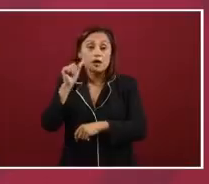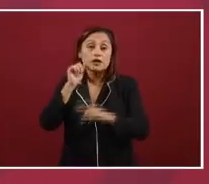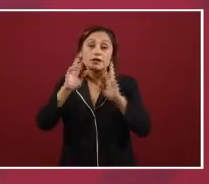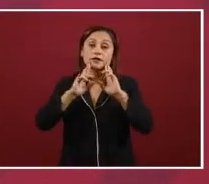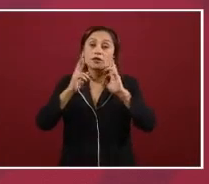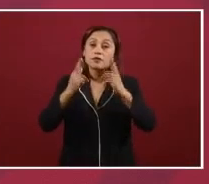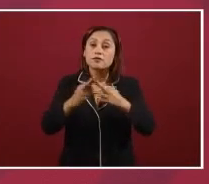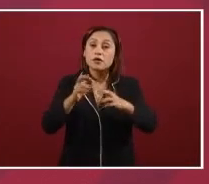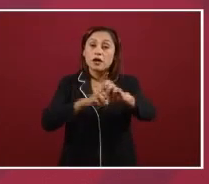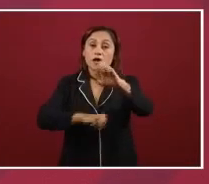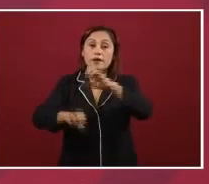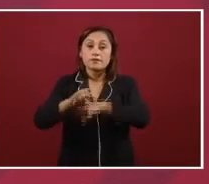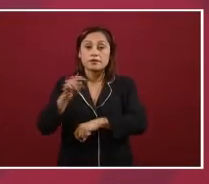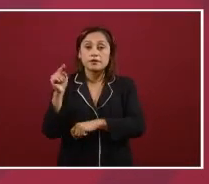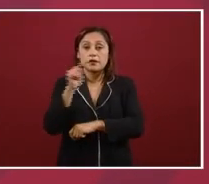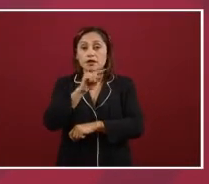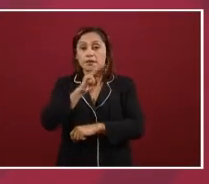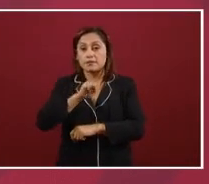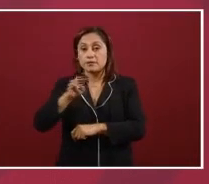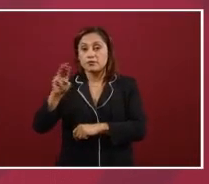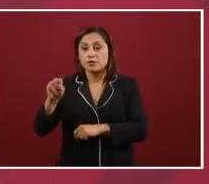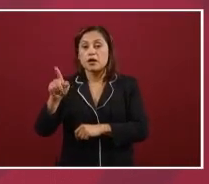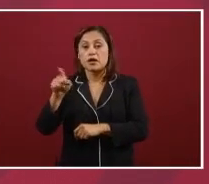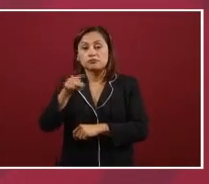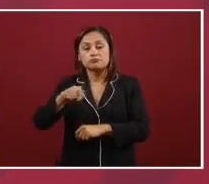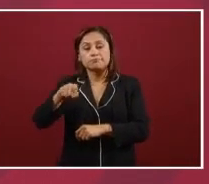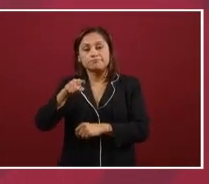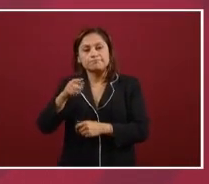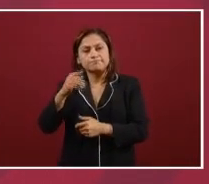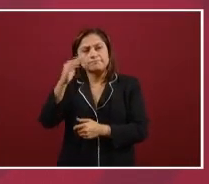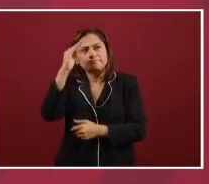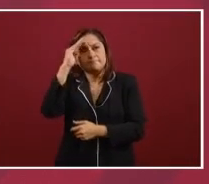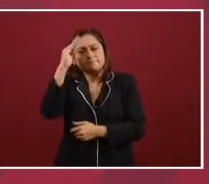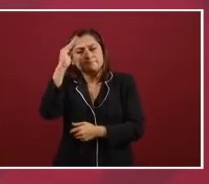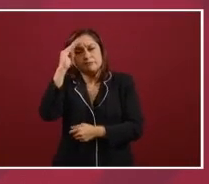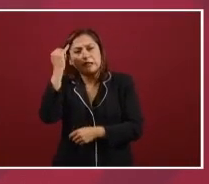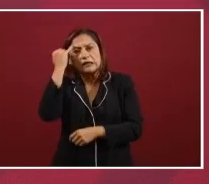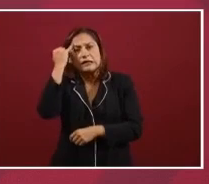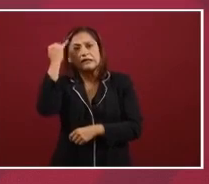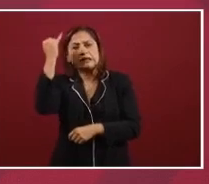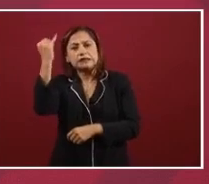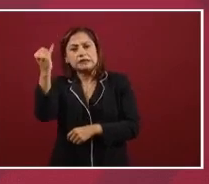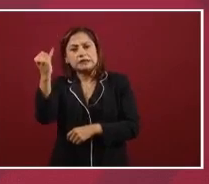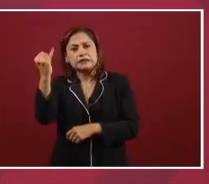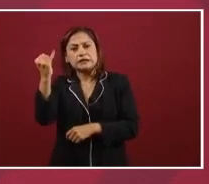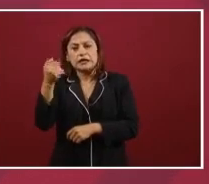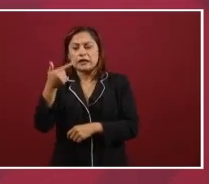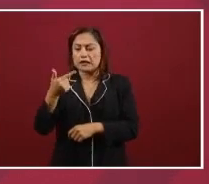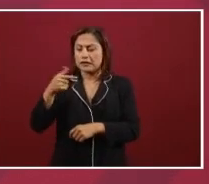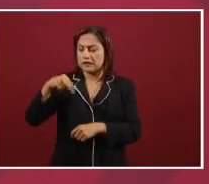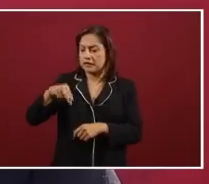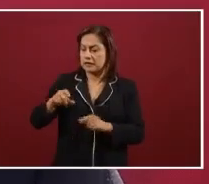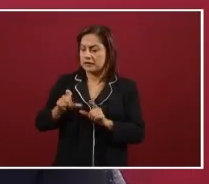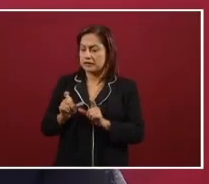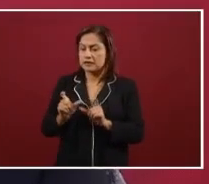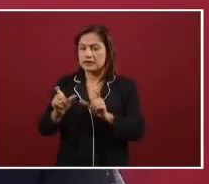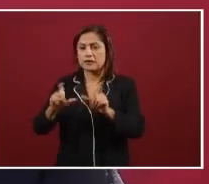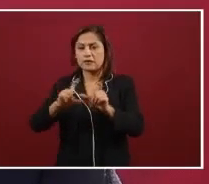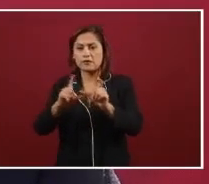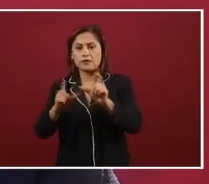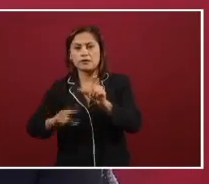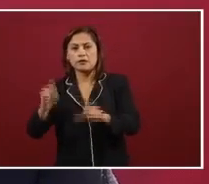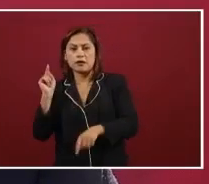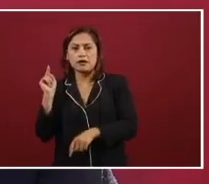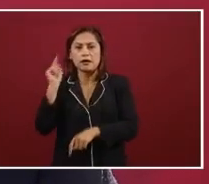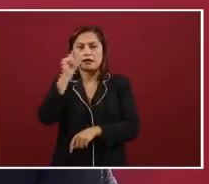fue un planteamiento. El que tengan la Guardia Nacional en